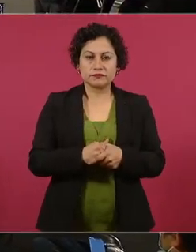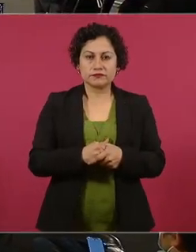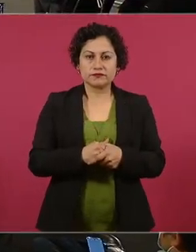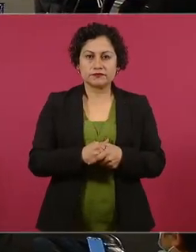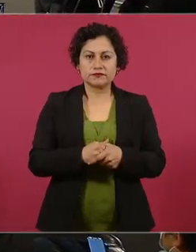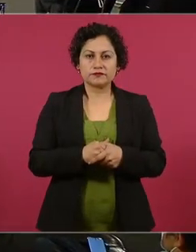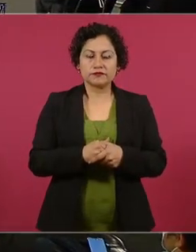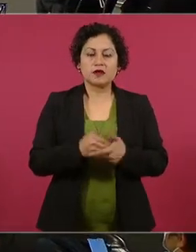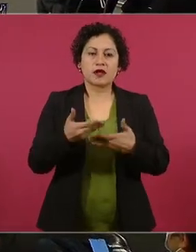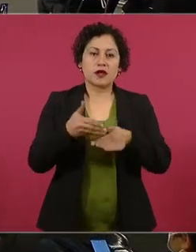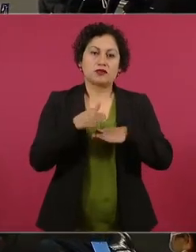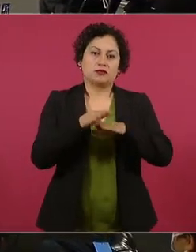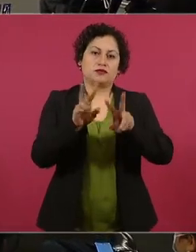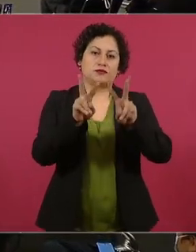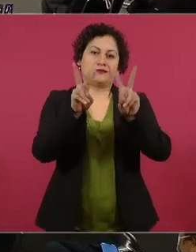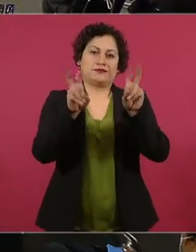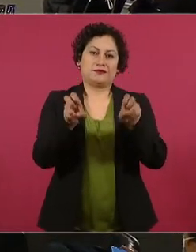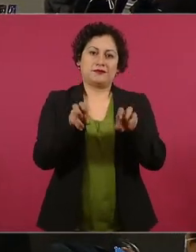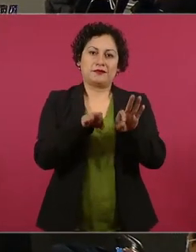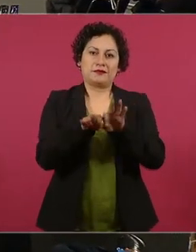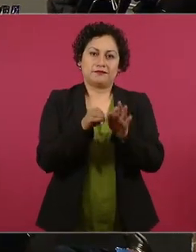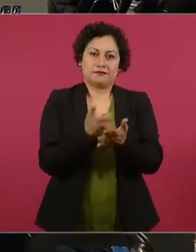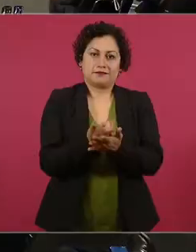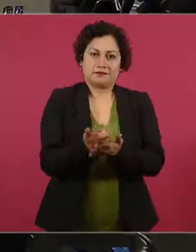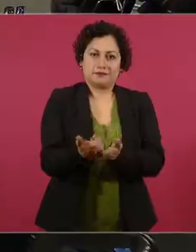sobre salario, para que vean cómo estaba